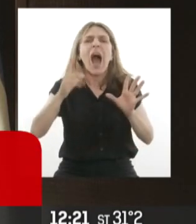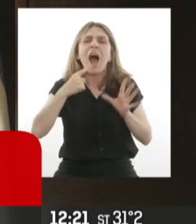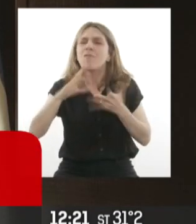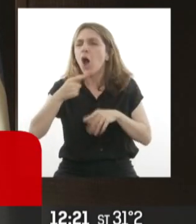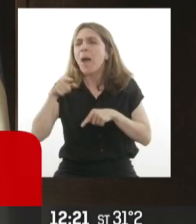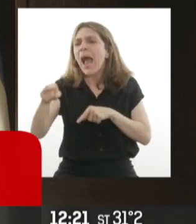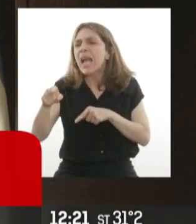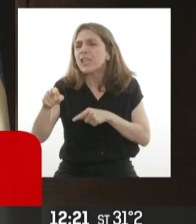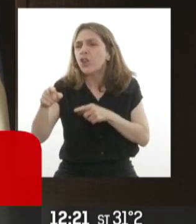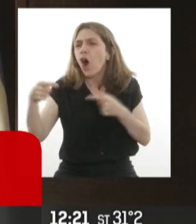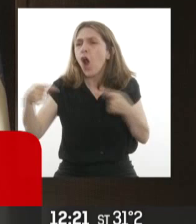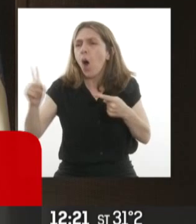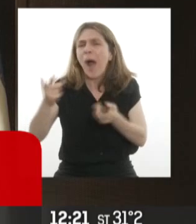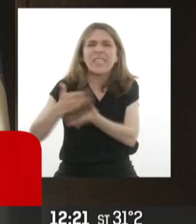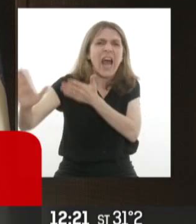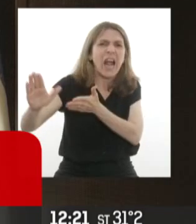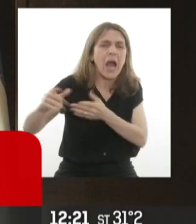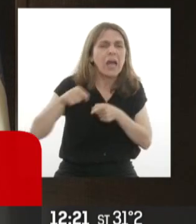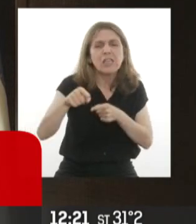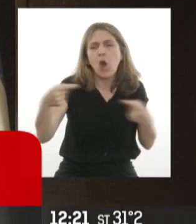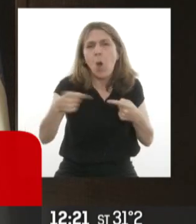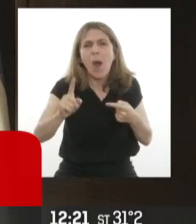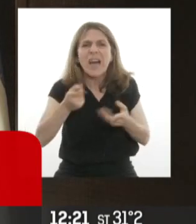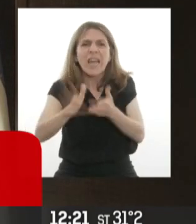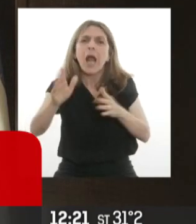A veces me dicen que hago demasiadas referencias al Papa,